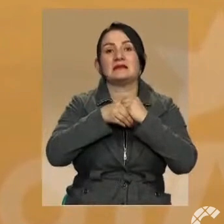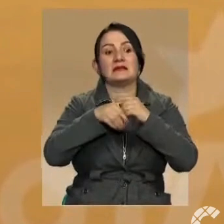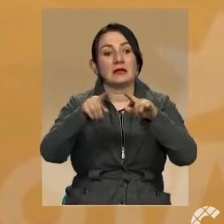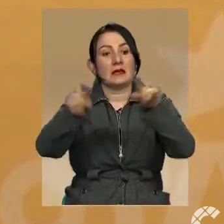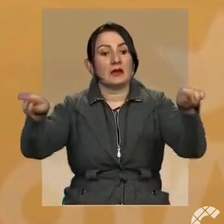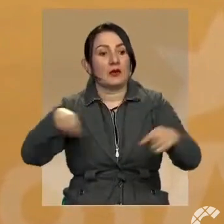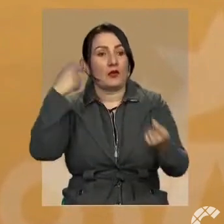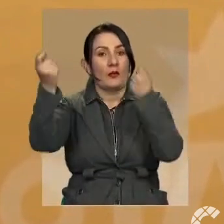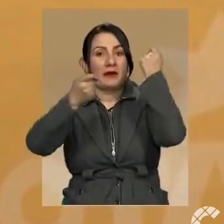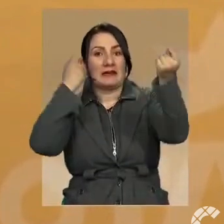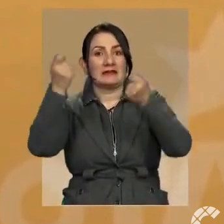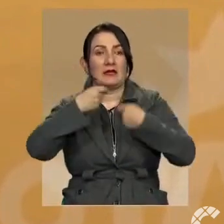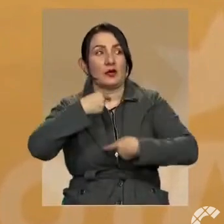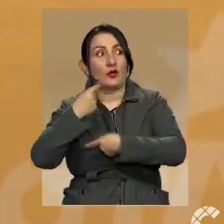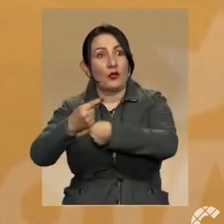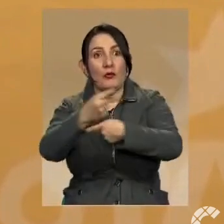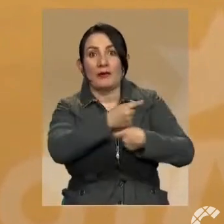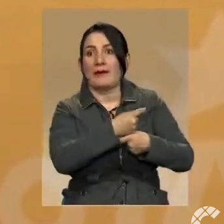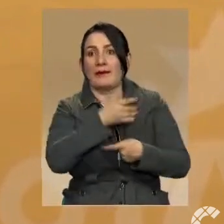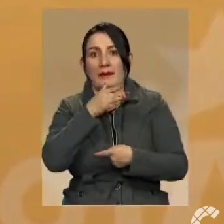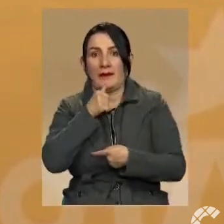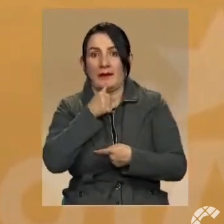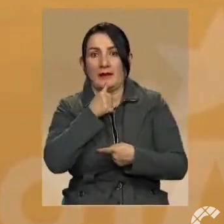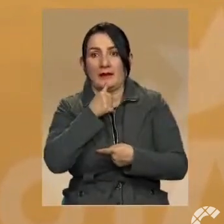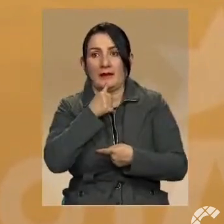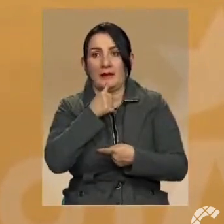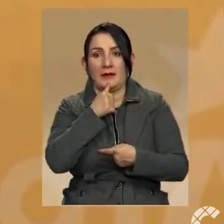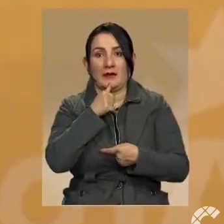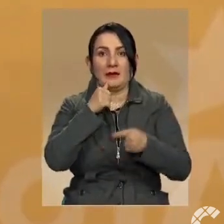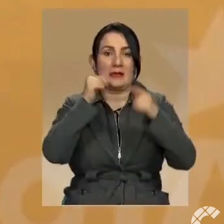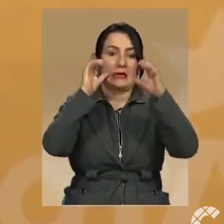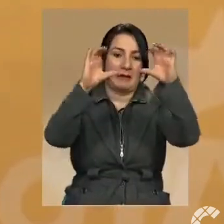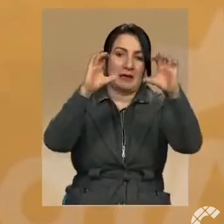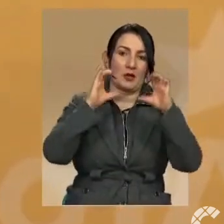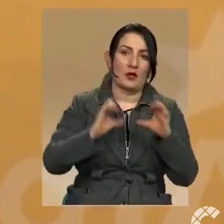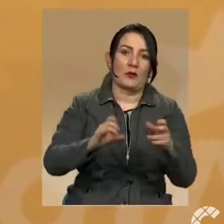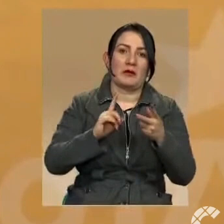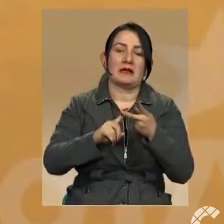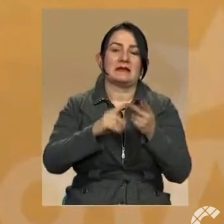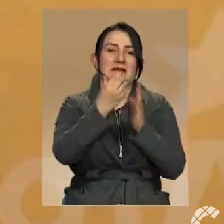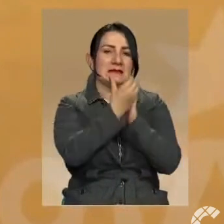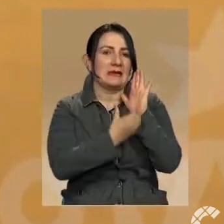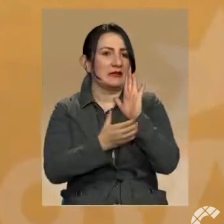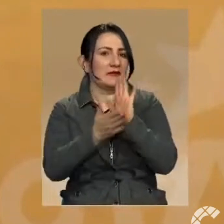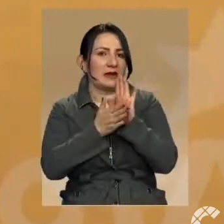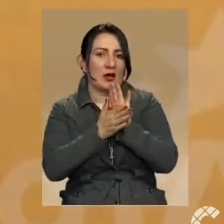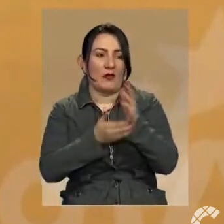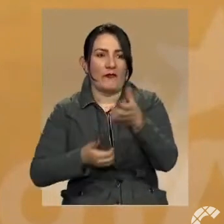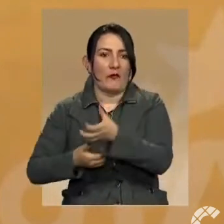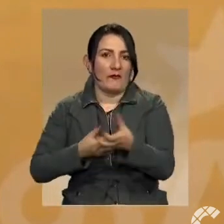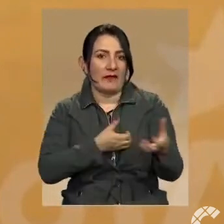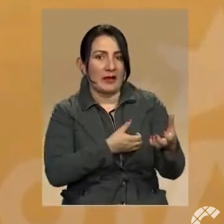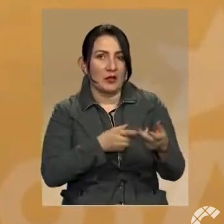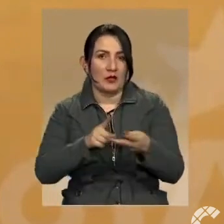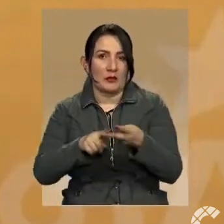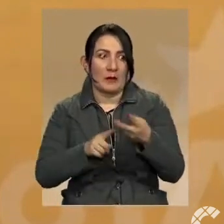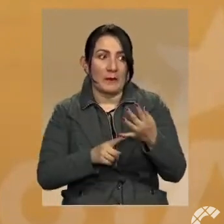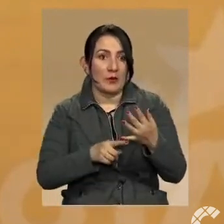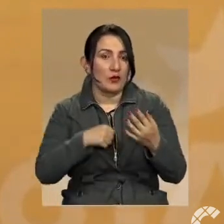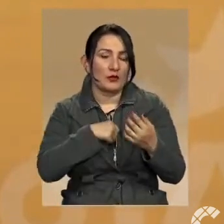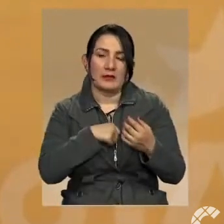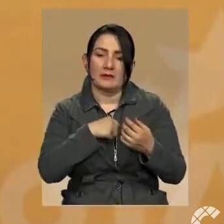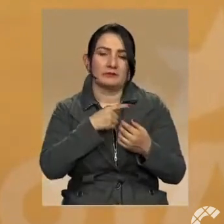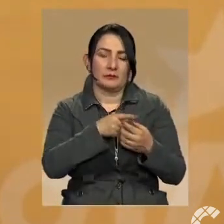establecimiento comercial que no cumple con los requisitos de la Cámara de Comercio, del certificado de bomberos, que es otro de los certificados que se